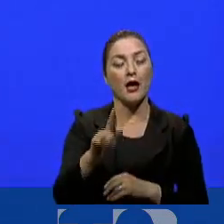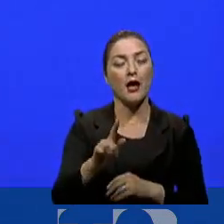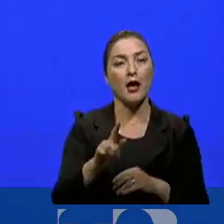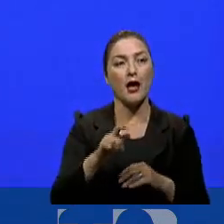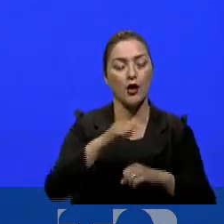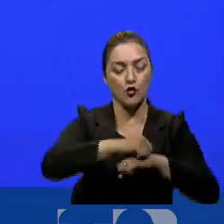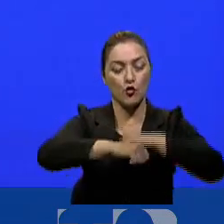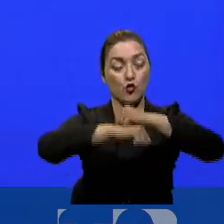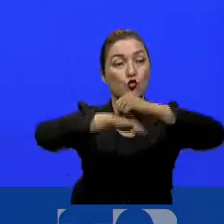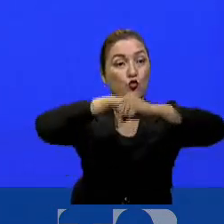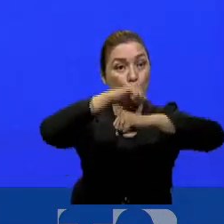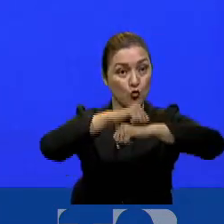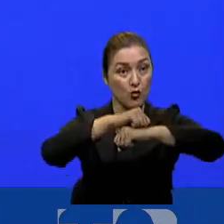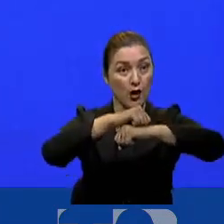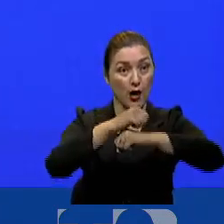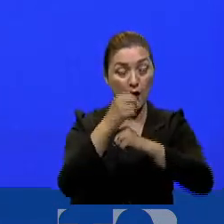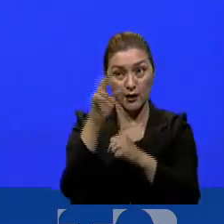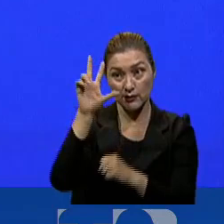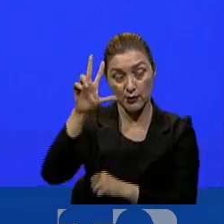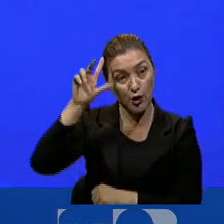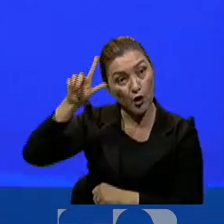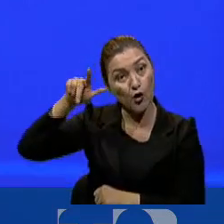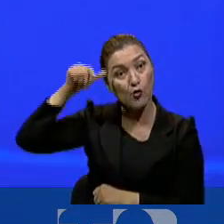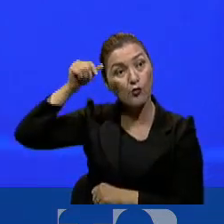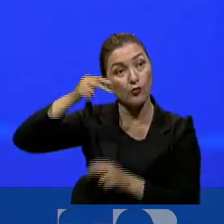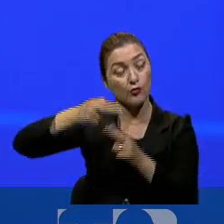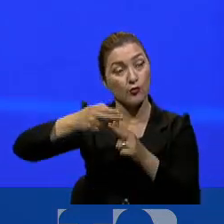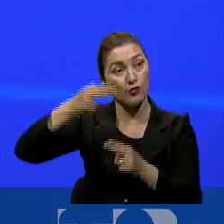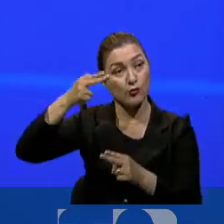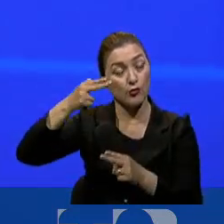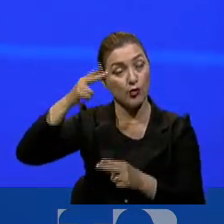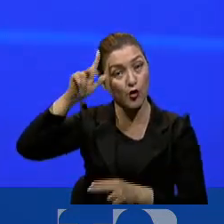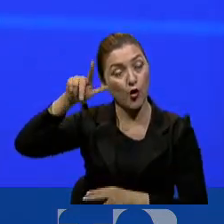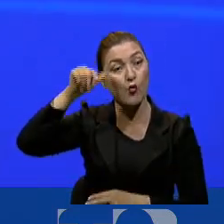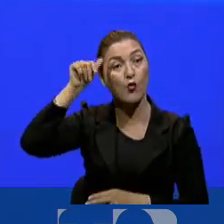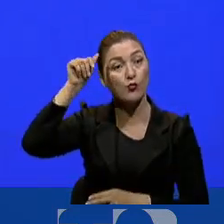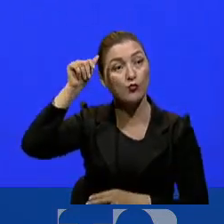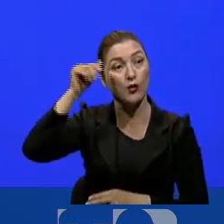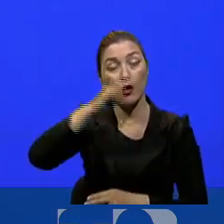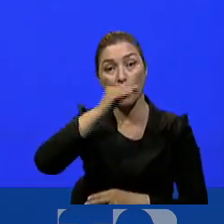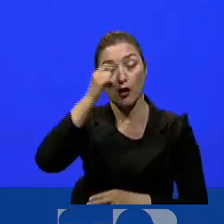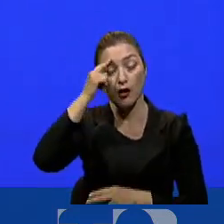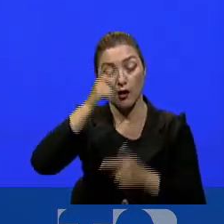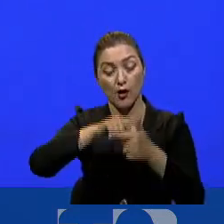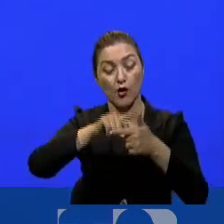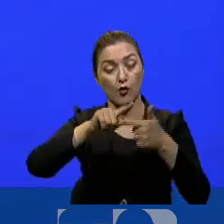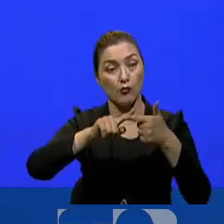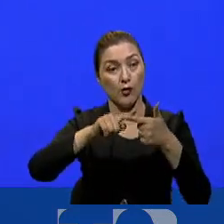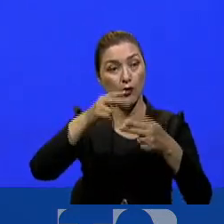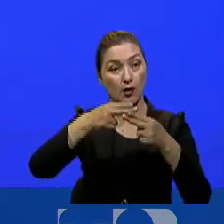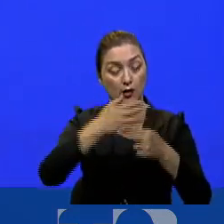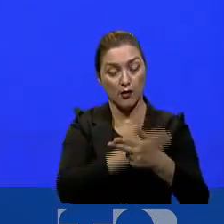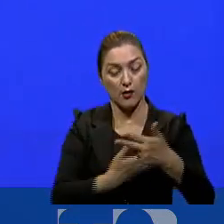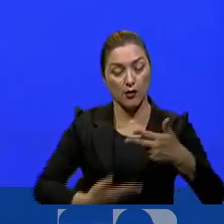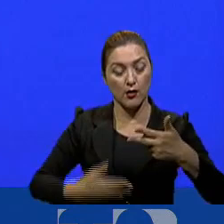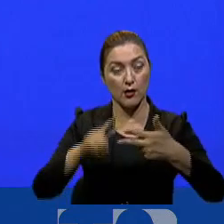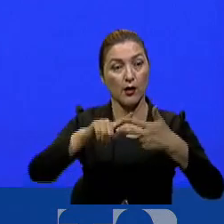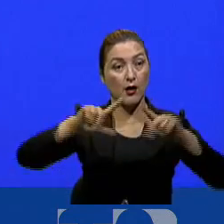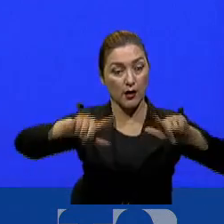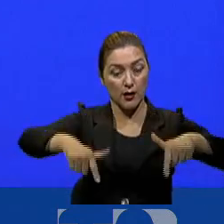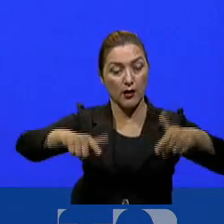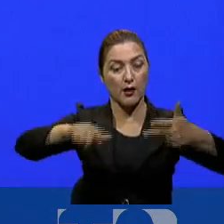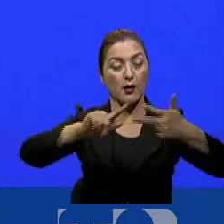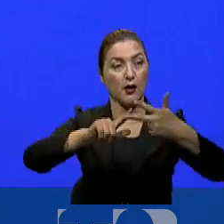gobiernos de manera paralela. Del gobierno del expresidente Correa, del expresidente Moreno y ahora